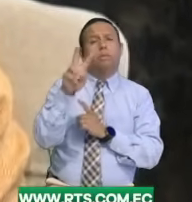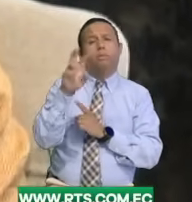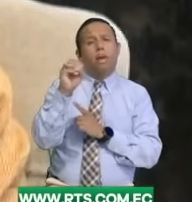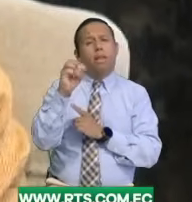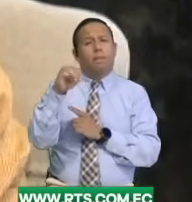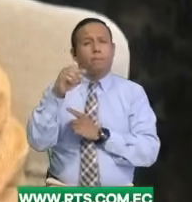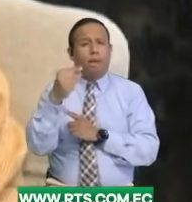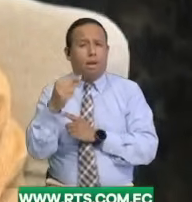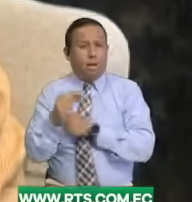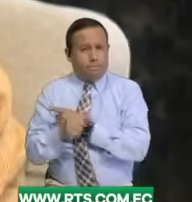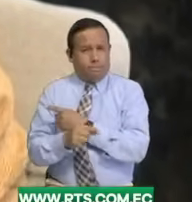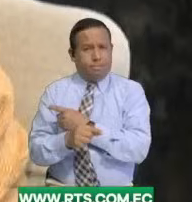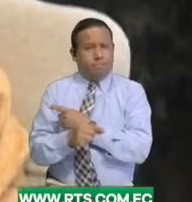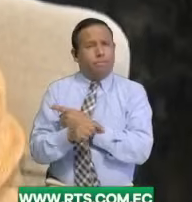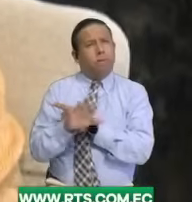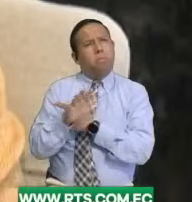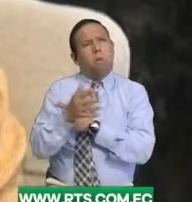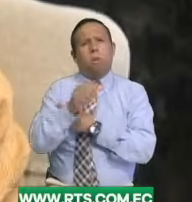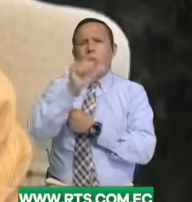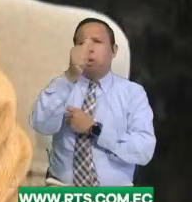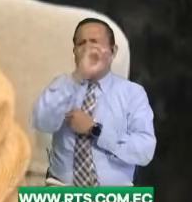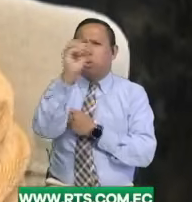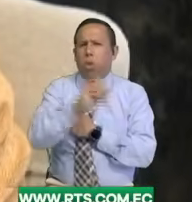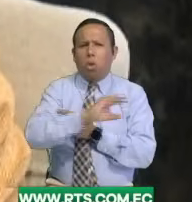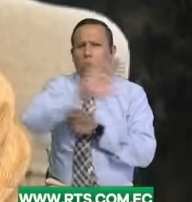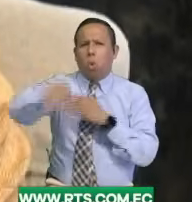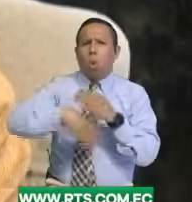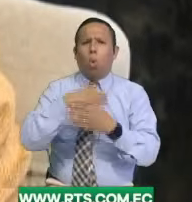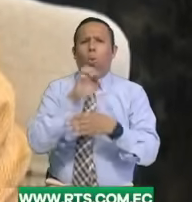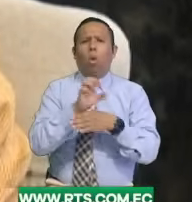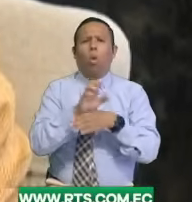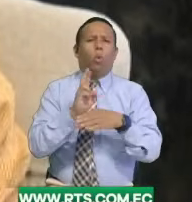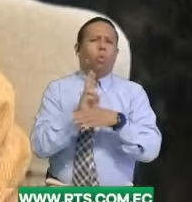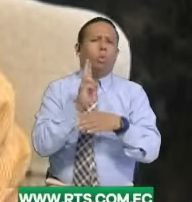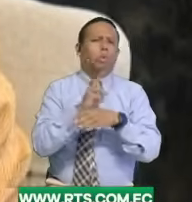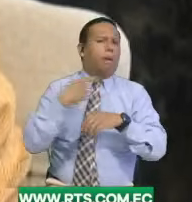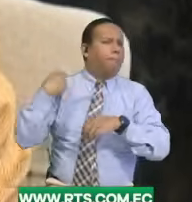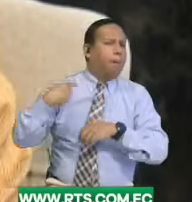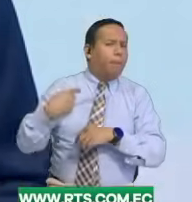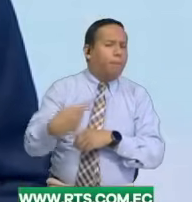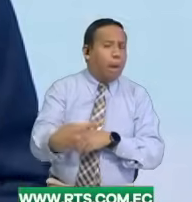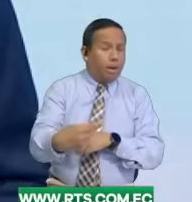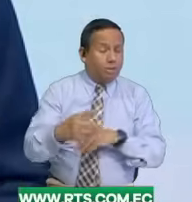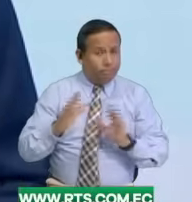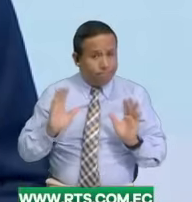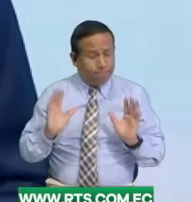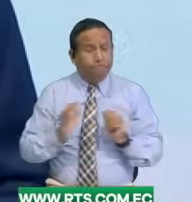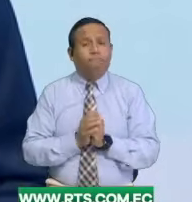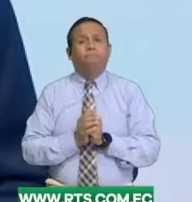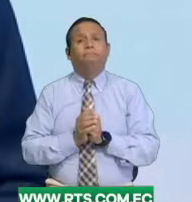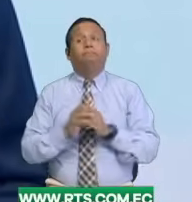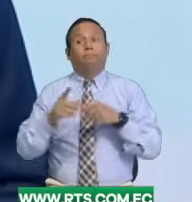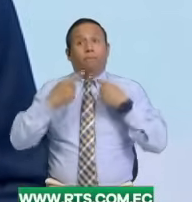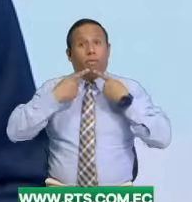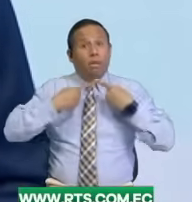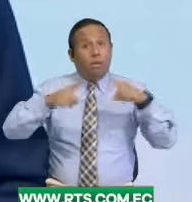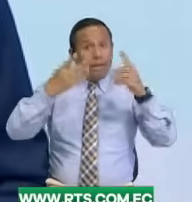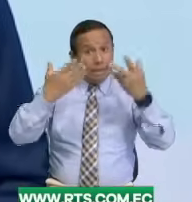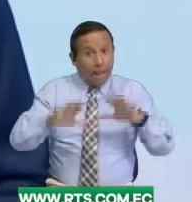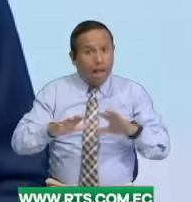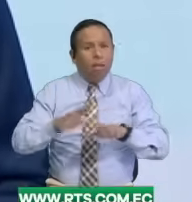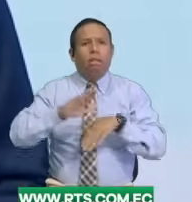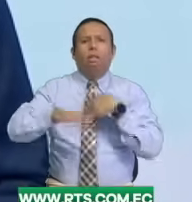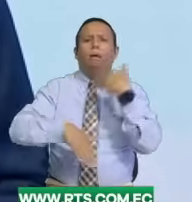realidad viene a ser más o menos un 10% del consumo que tiene el país en megavatio hora. Horas después de este anuncio,